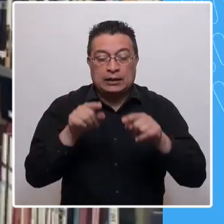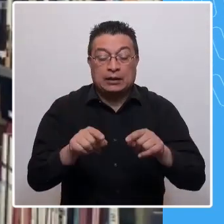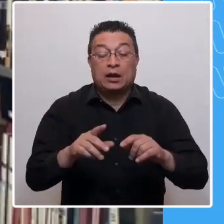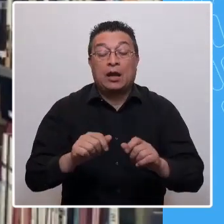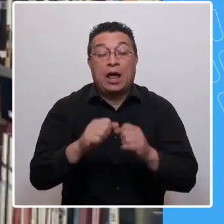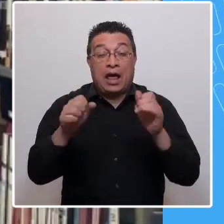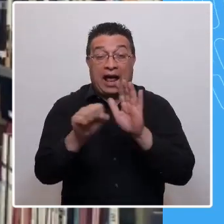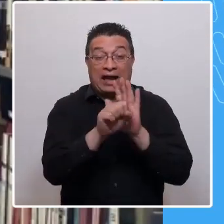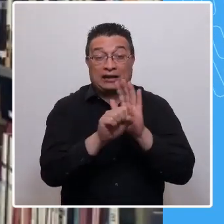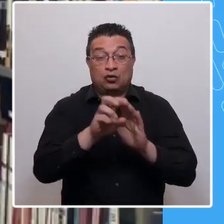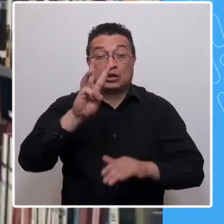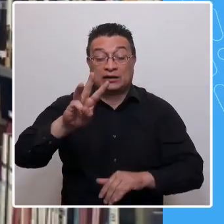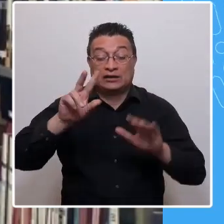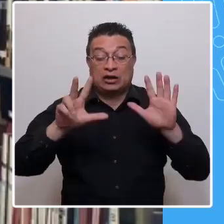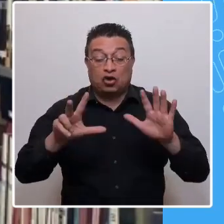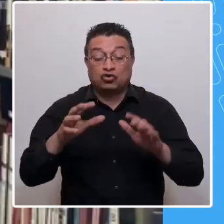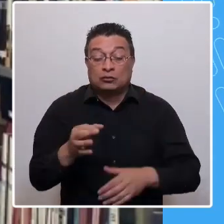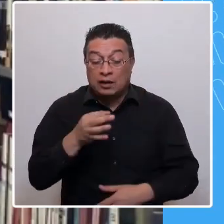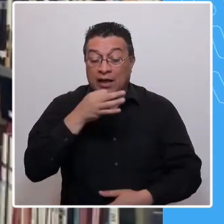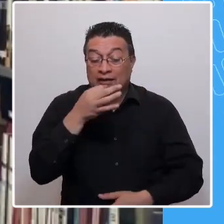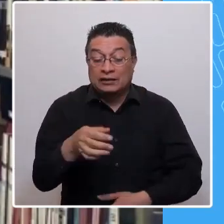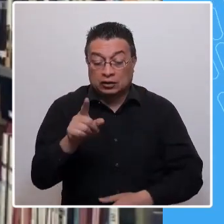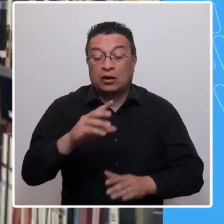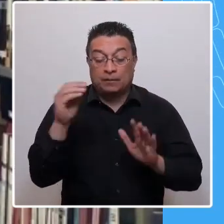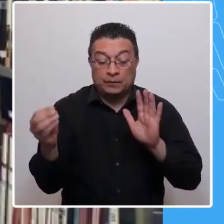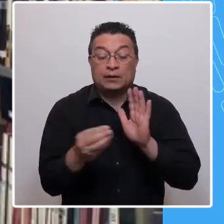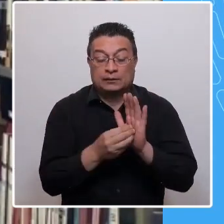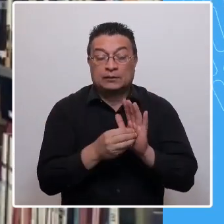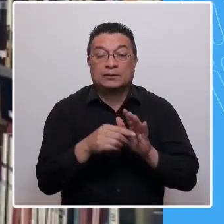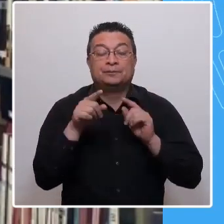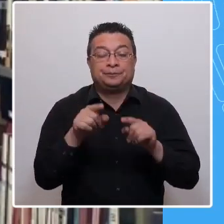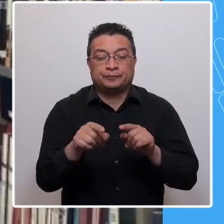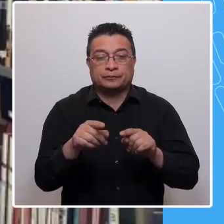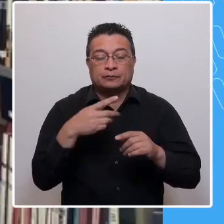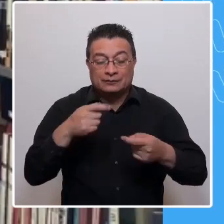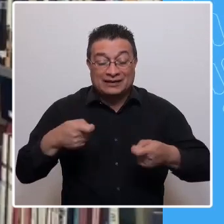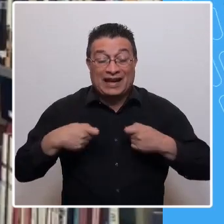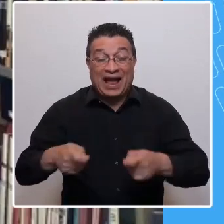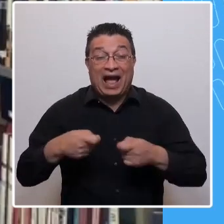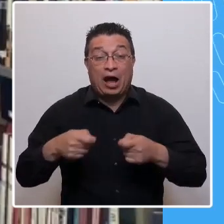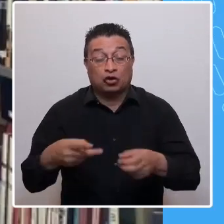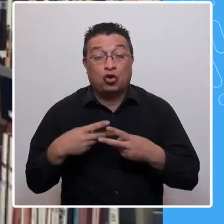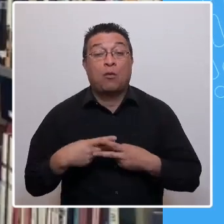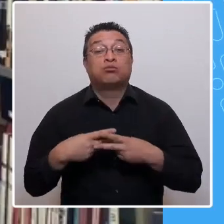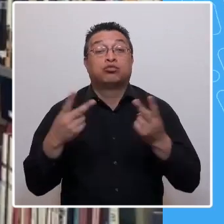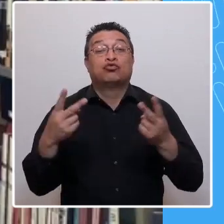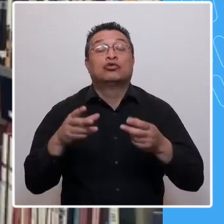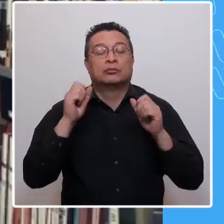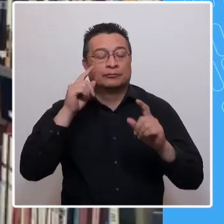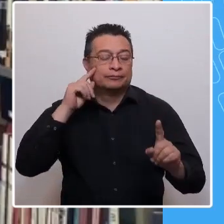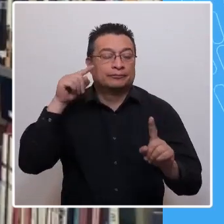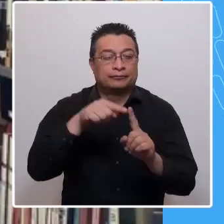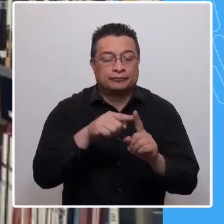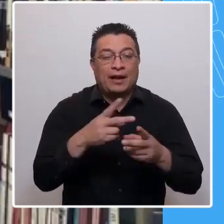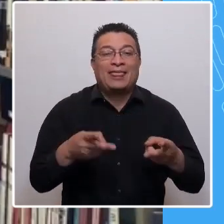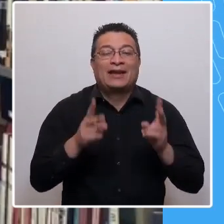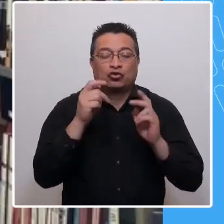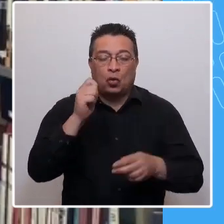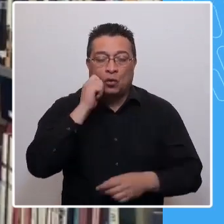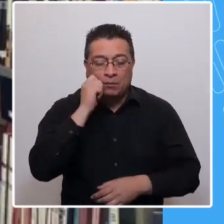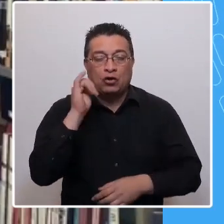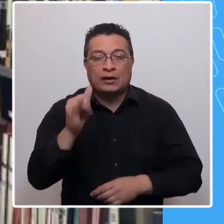artículo 38 es decidor. En él se consagra que el gasto público se orientará a la satisfacción de los derechos humanos